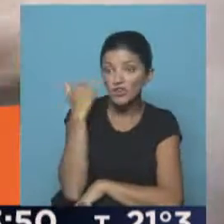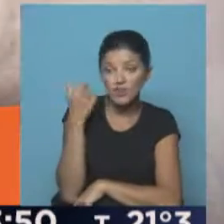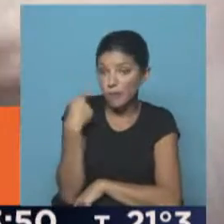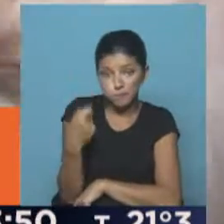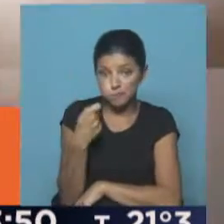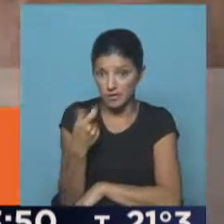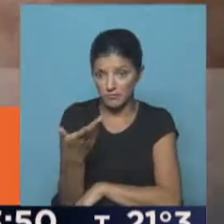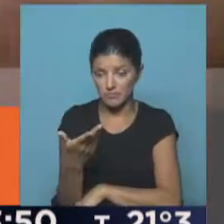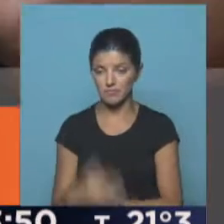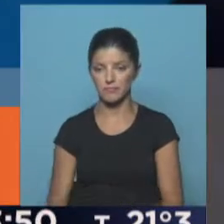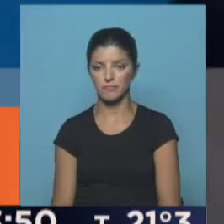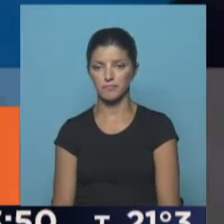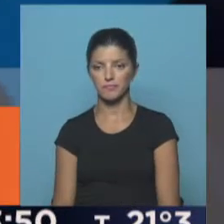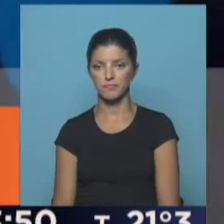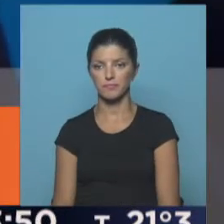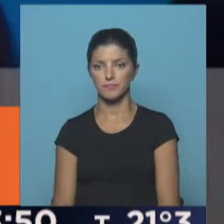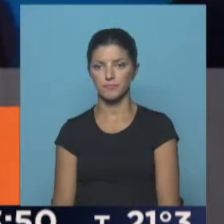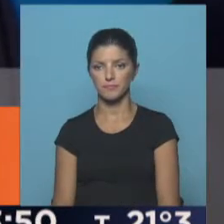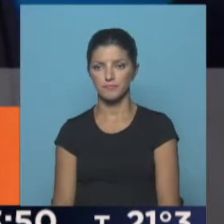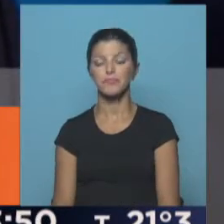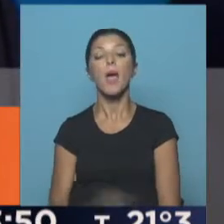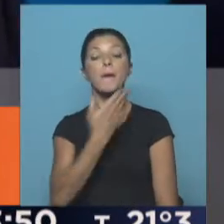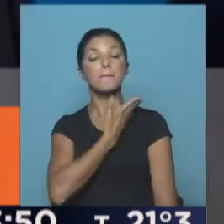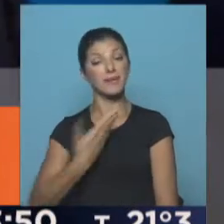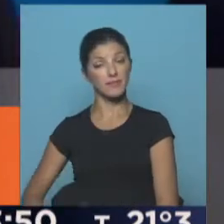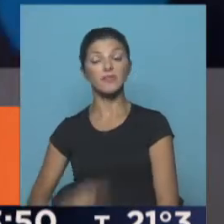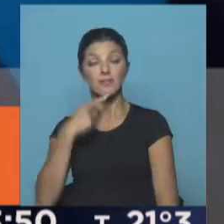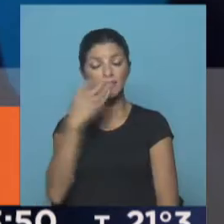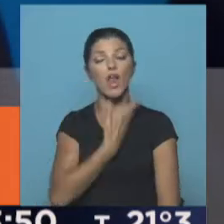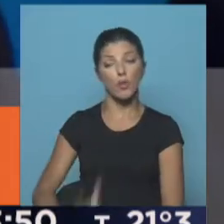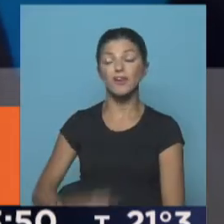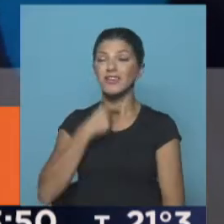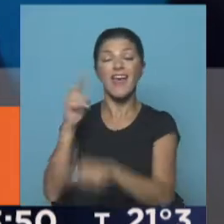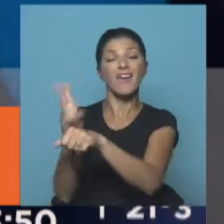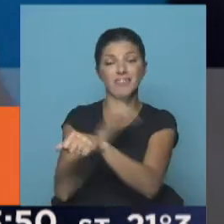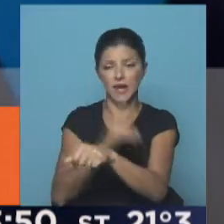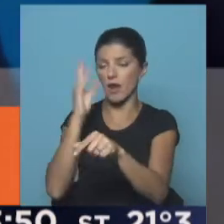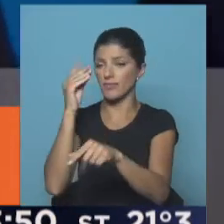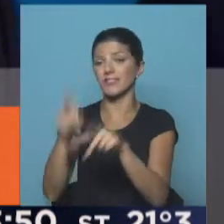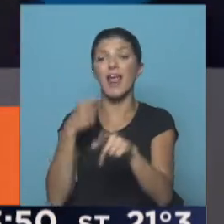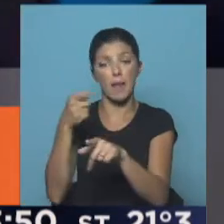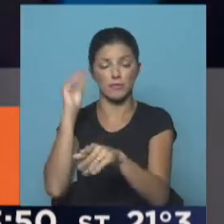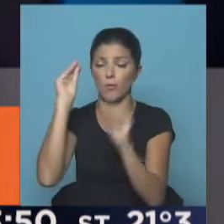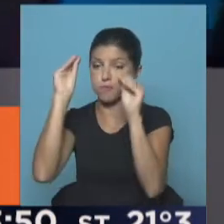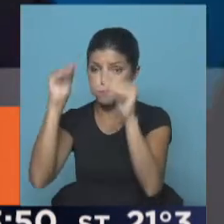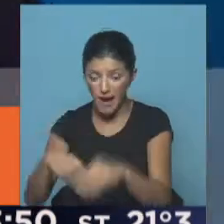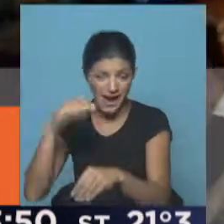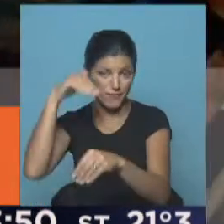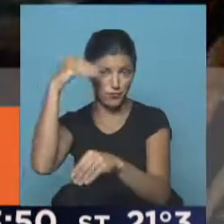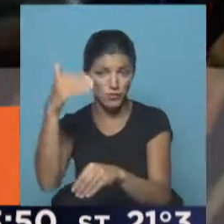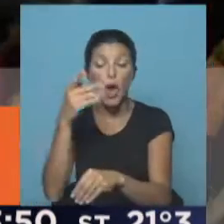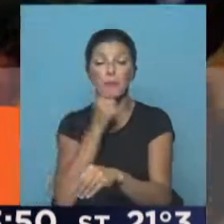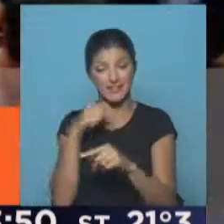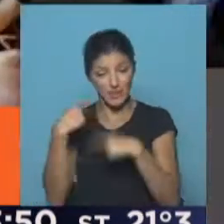50 años. Temer sostiene que su gobierno busca evitar el colapso del sistema de pensiones, ya que de continuar por